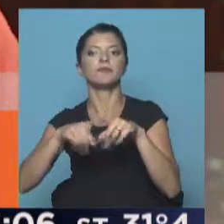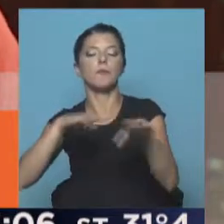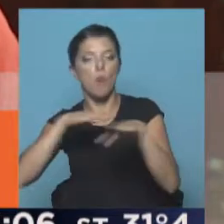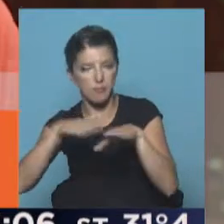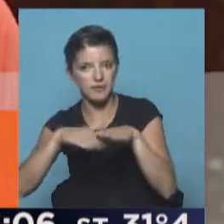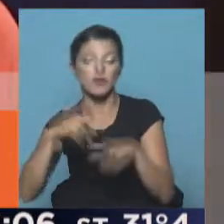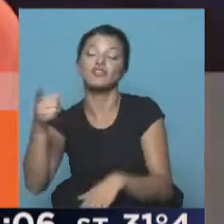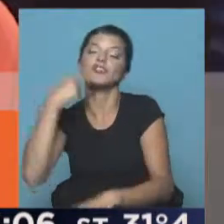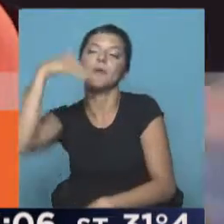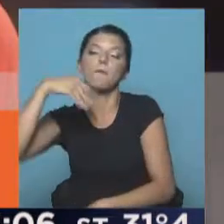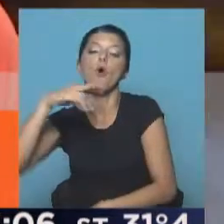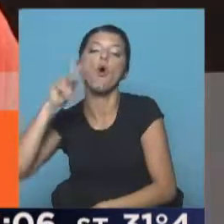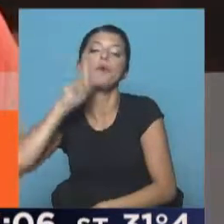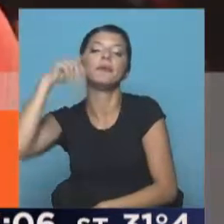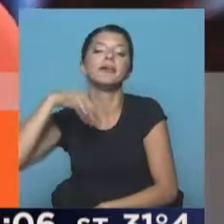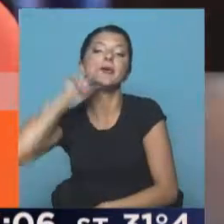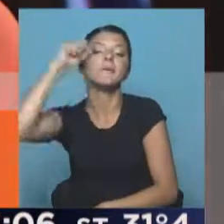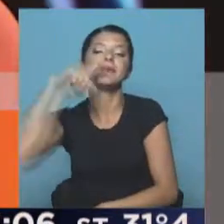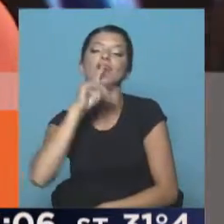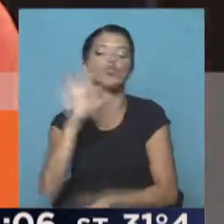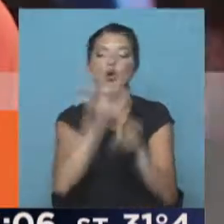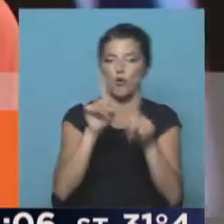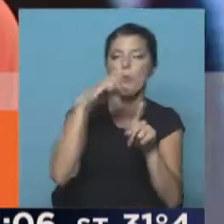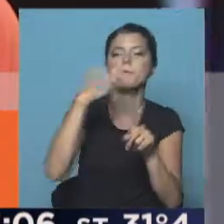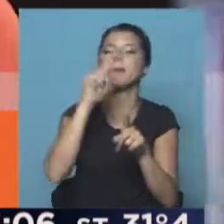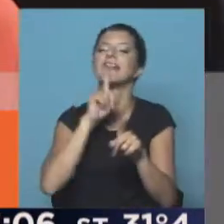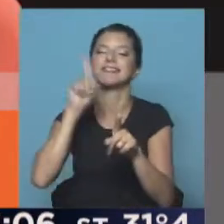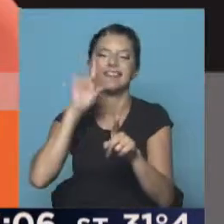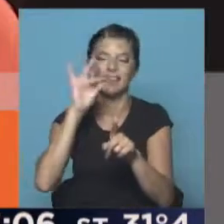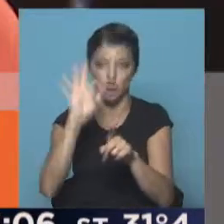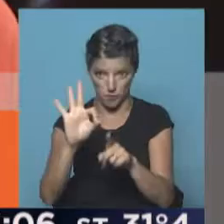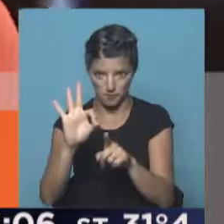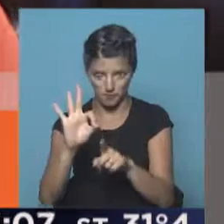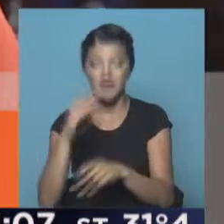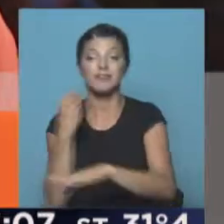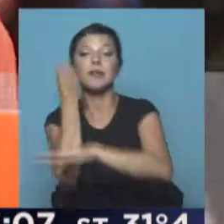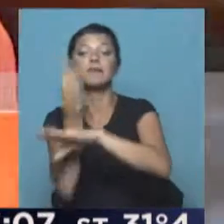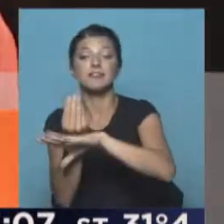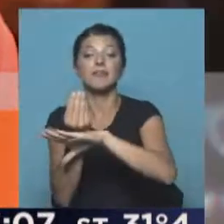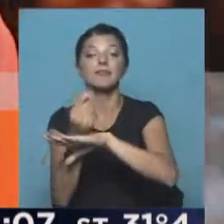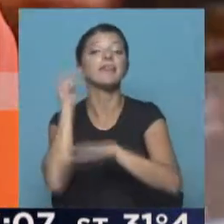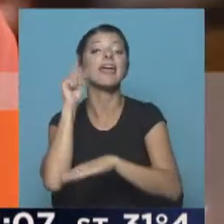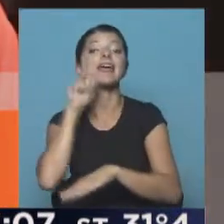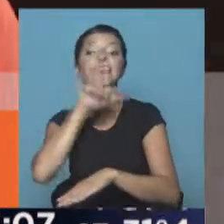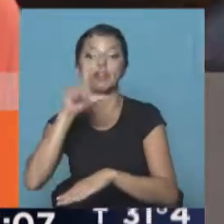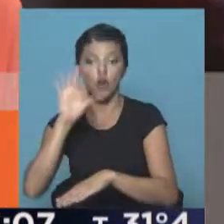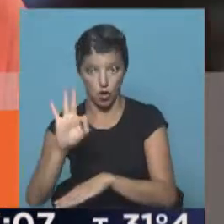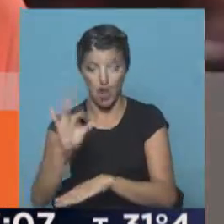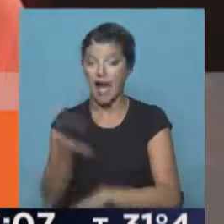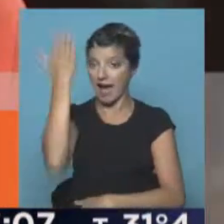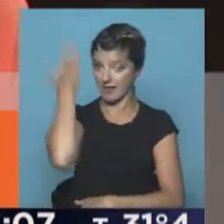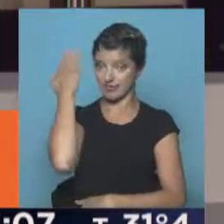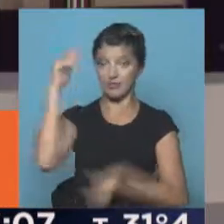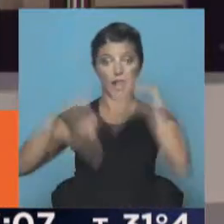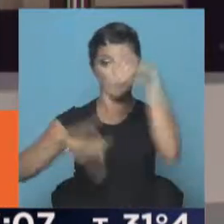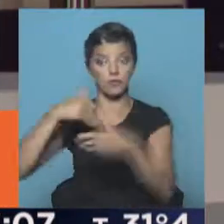se reivindican, son los antisistema. Hablábamos de Beppe Grillo y hablábamos del triunfo que tuvieron en las municipales en su momento, pero también lo que